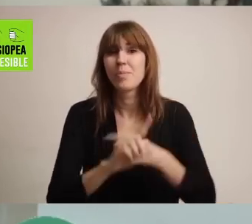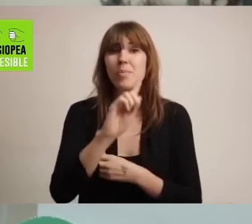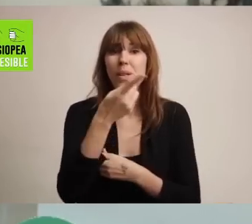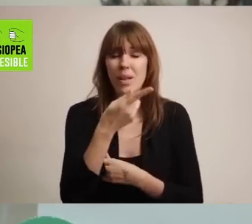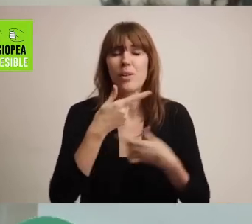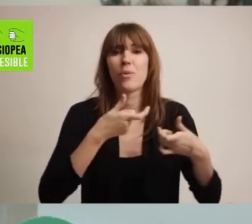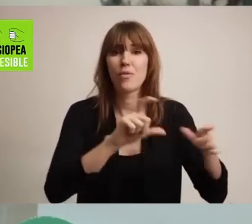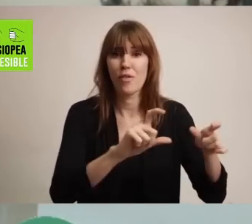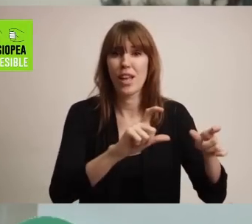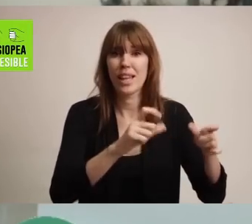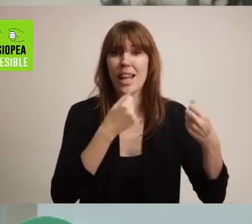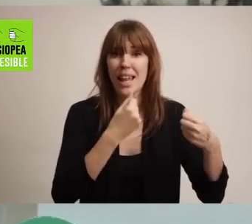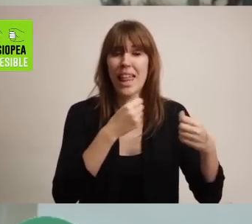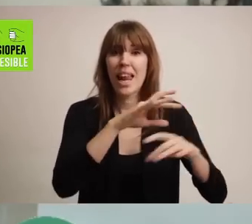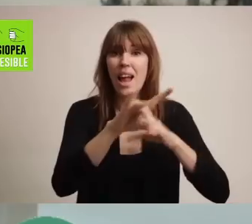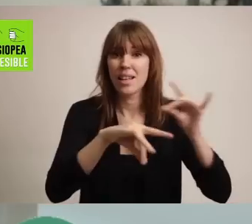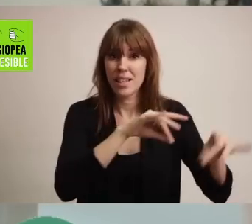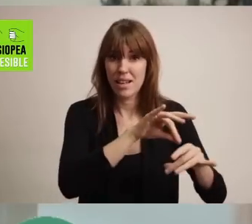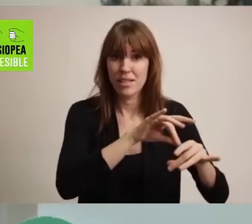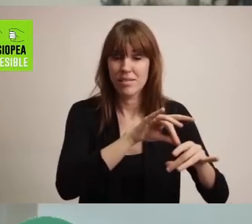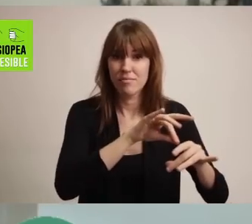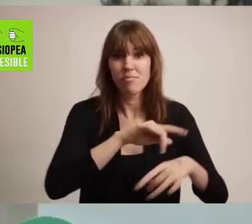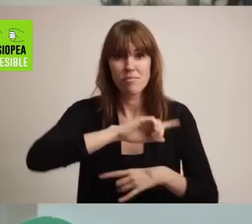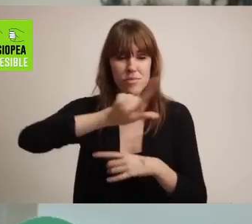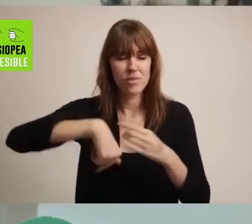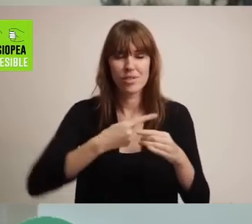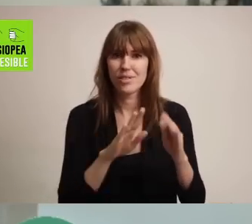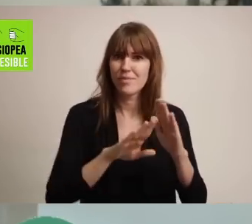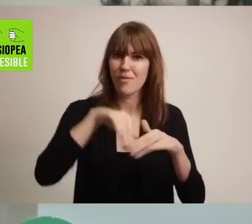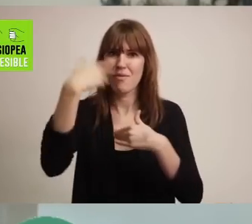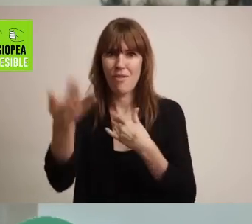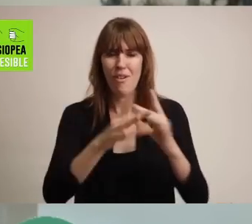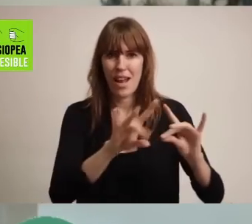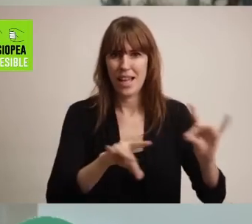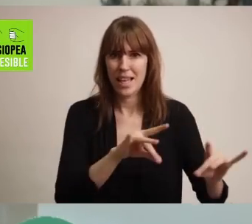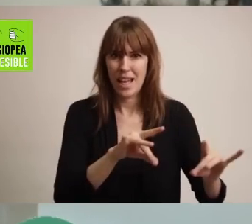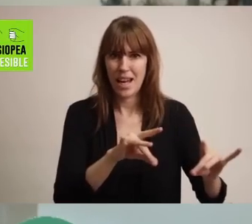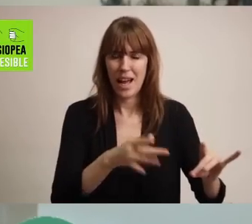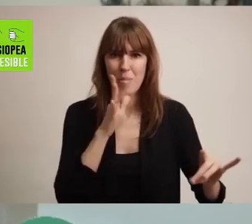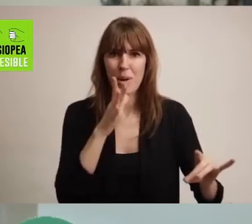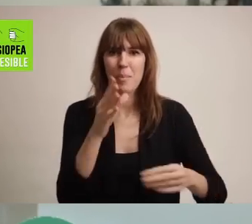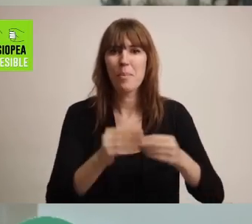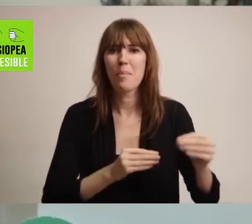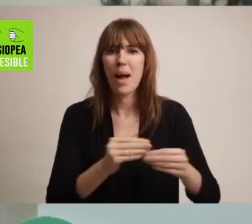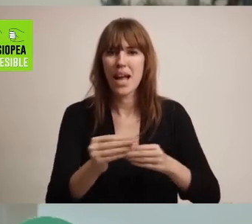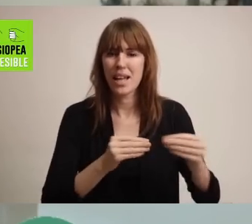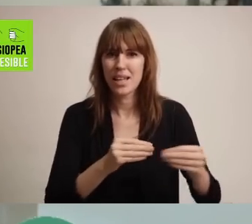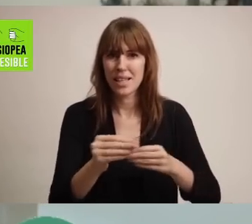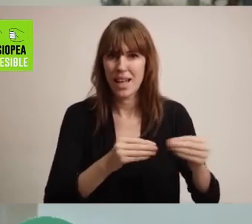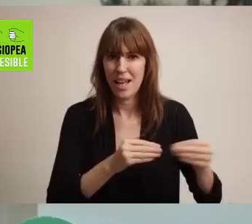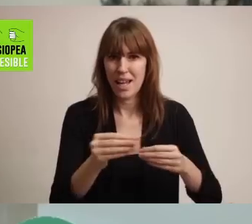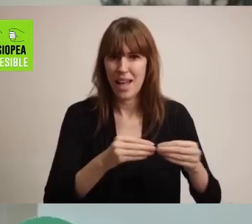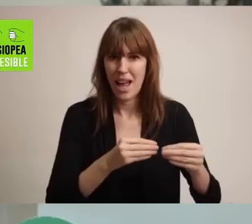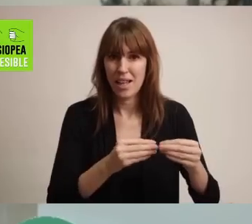tierra. Nosotros queremos estar siempre fuera de la tierra porque tierra es materia. Nos desvincula